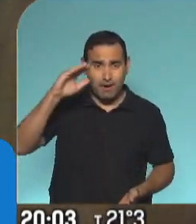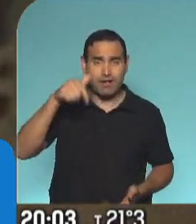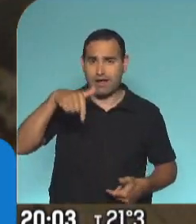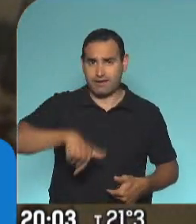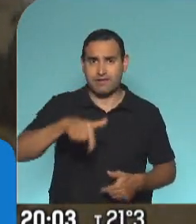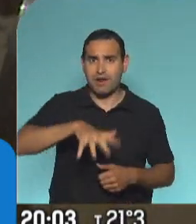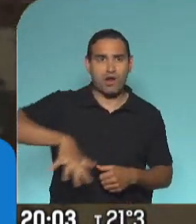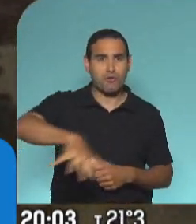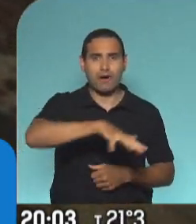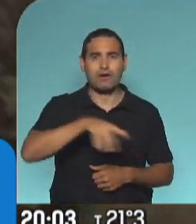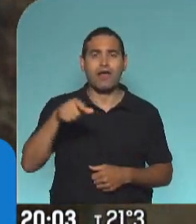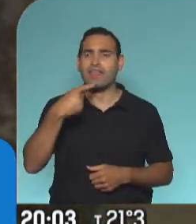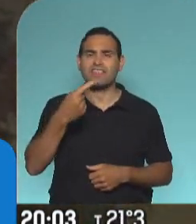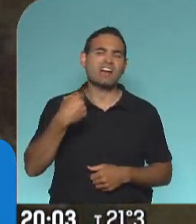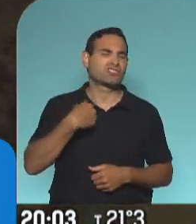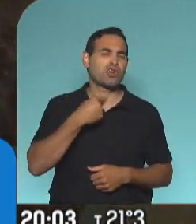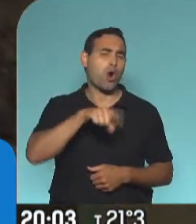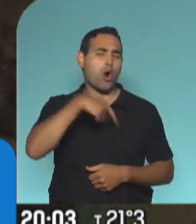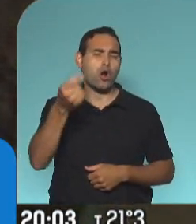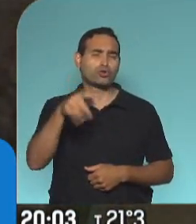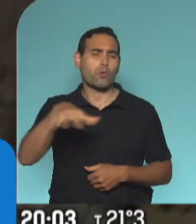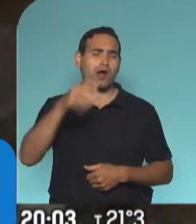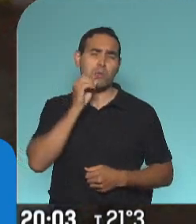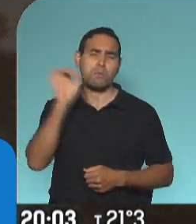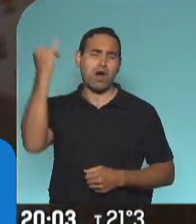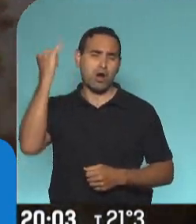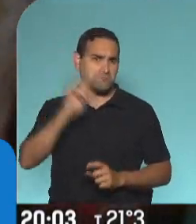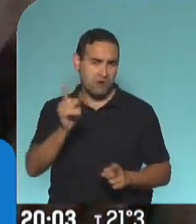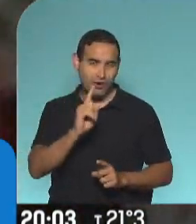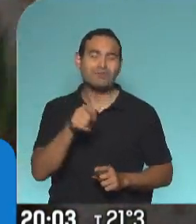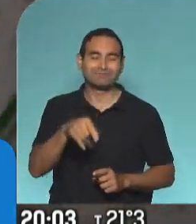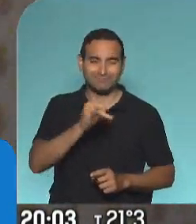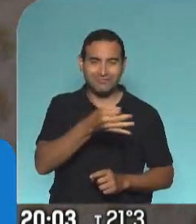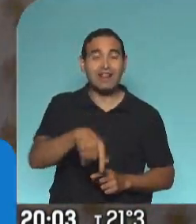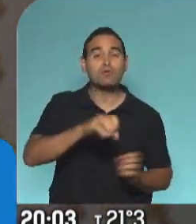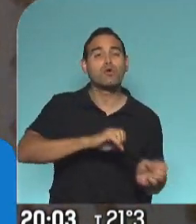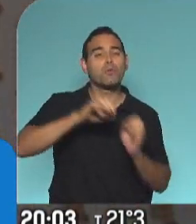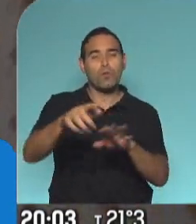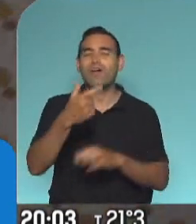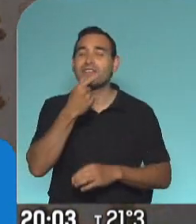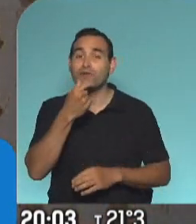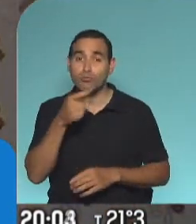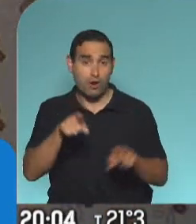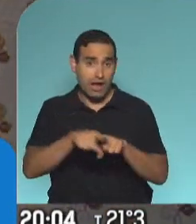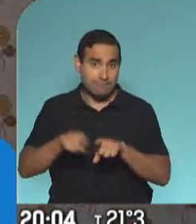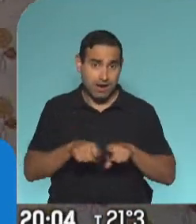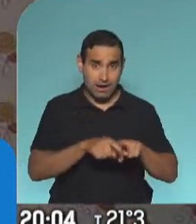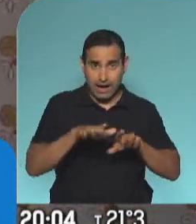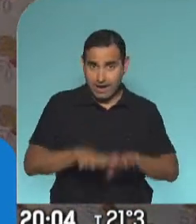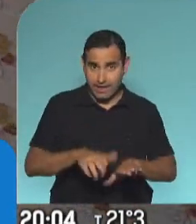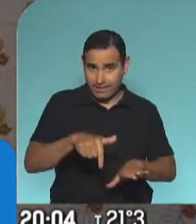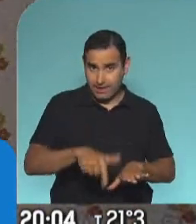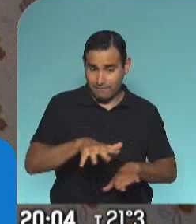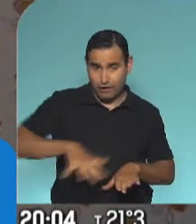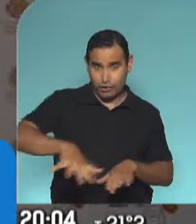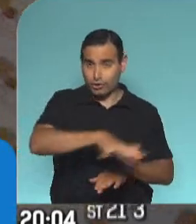este barrio. Él no vino a decir quiero otro barrio superior. Él ahí se mudó a Devoto. Se mudó a Devoto, pero las hermanas quedaron acá. Uh-huh. Es decir,